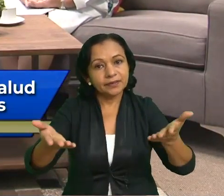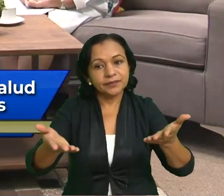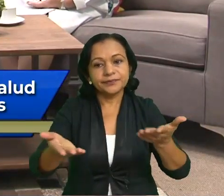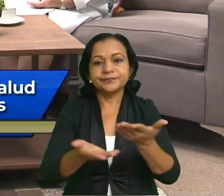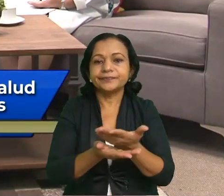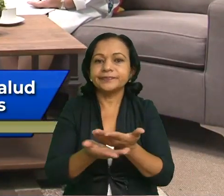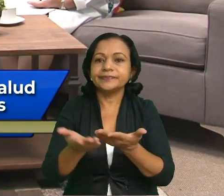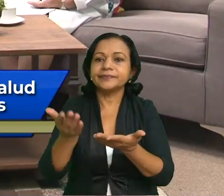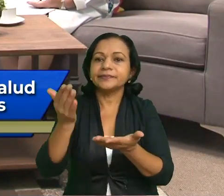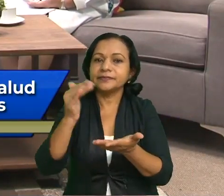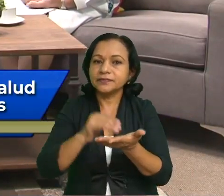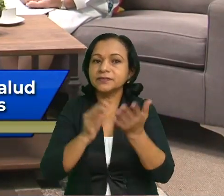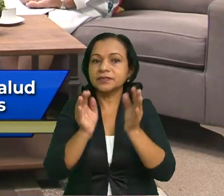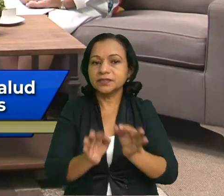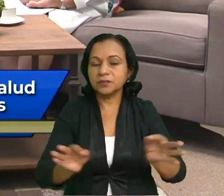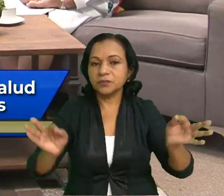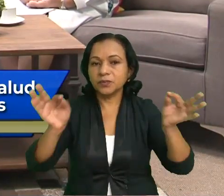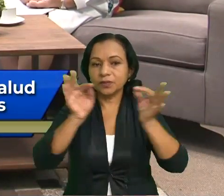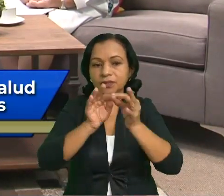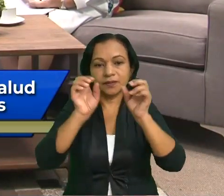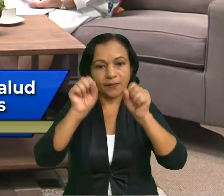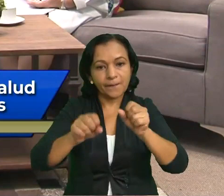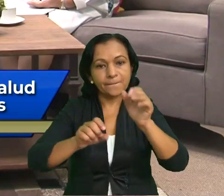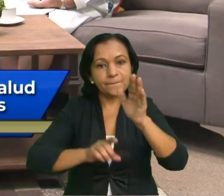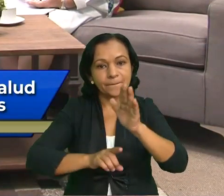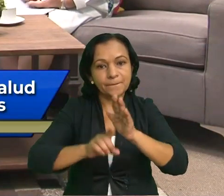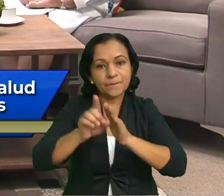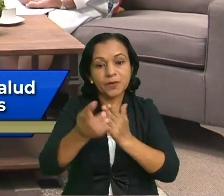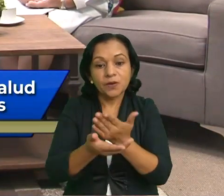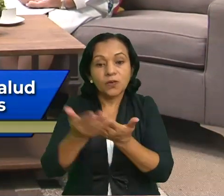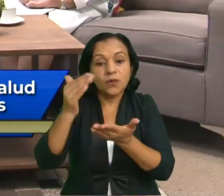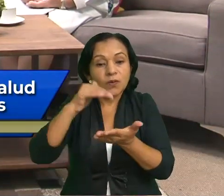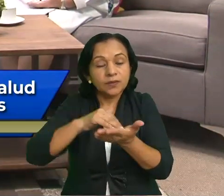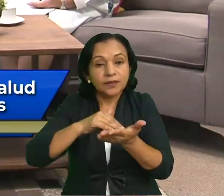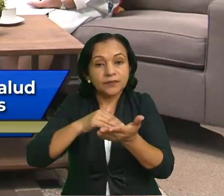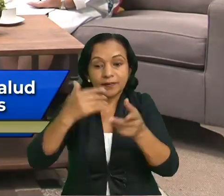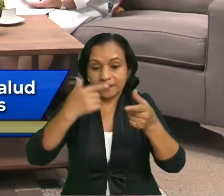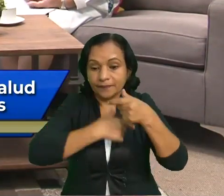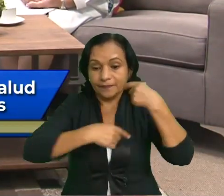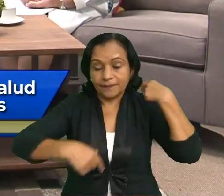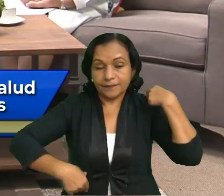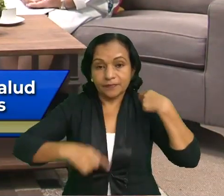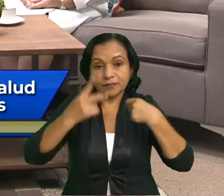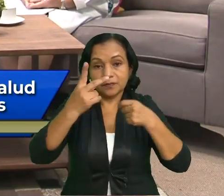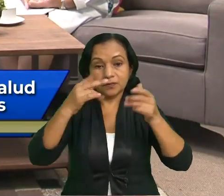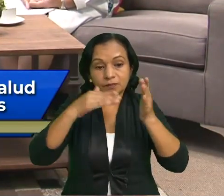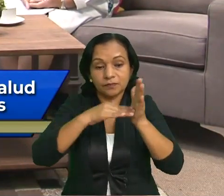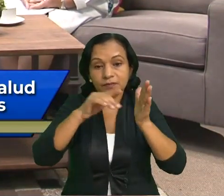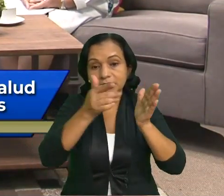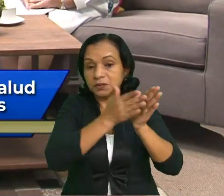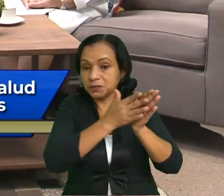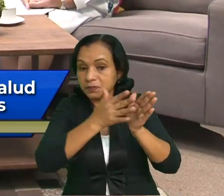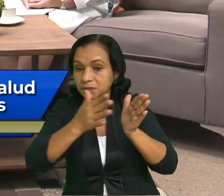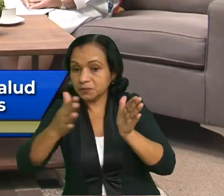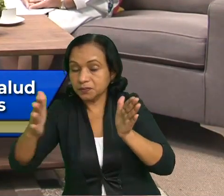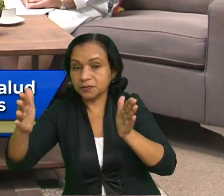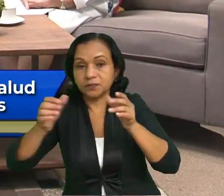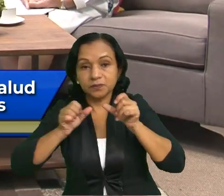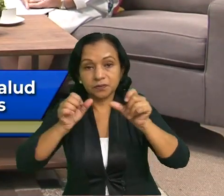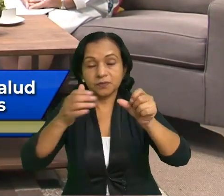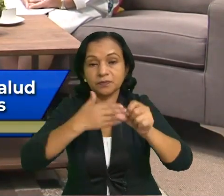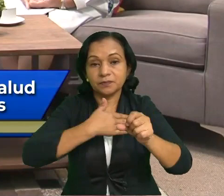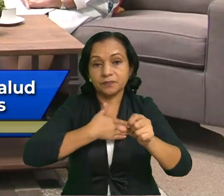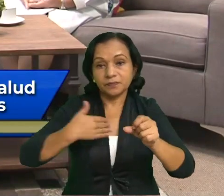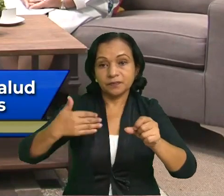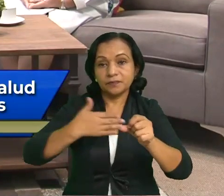esa es la base y la importancia de poder desarrollar este nuevo modelo de salud y todos los aspectos que tienen que ver con ir mejorando y